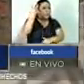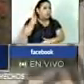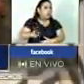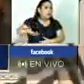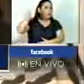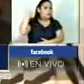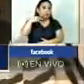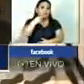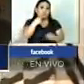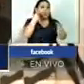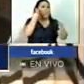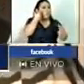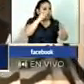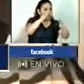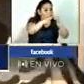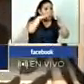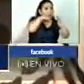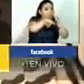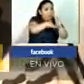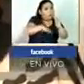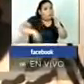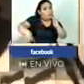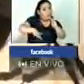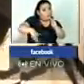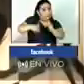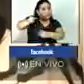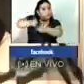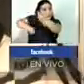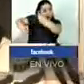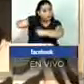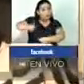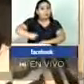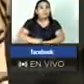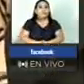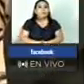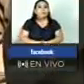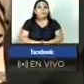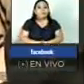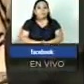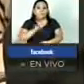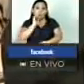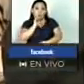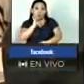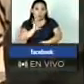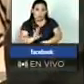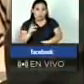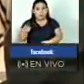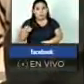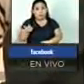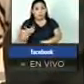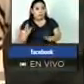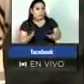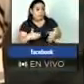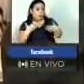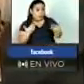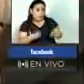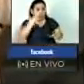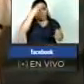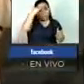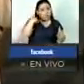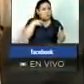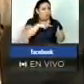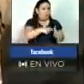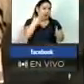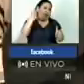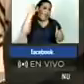el interior de su vivienda, en Santiago de María, departamento de Usulután. De acuerdo con las autoridades, la víctima